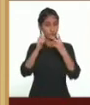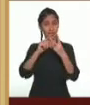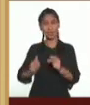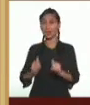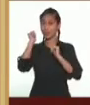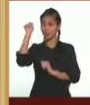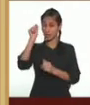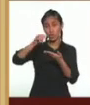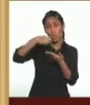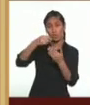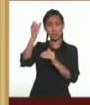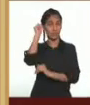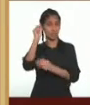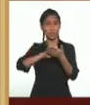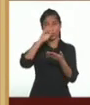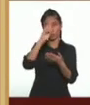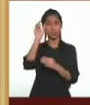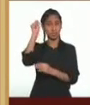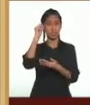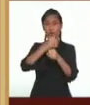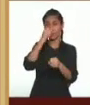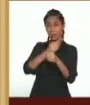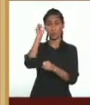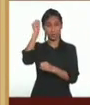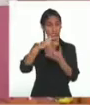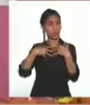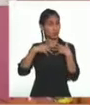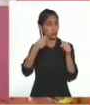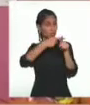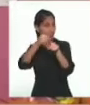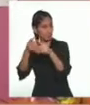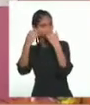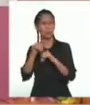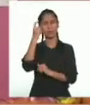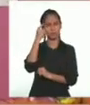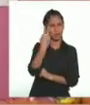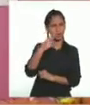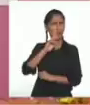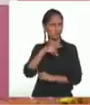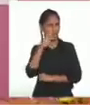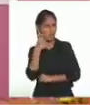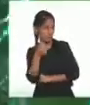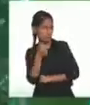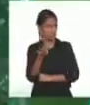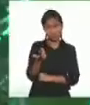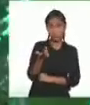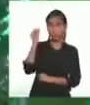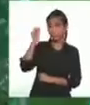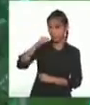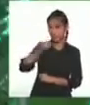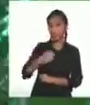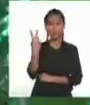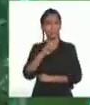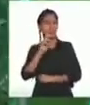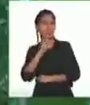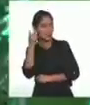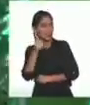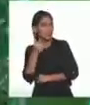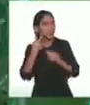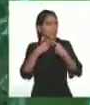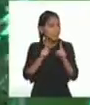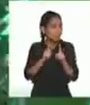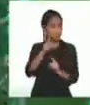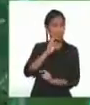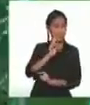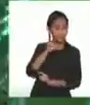derecho a la alimentación, a la educación, al trabajo, a la salud, etc. Creo que las dos respuestas están bien, ¿no? Sí, las dos están bien, pero